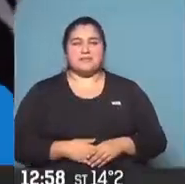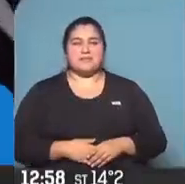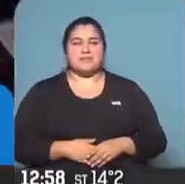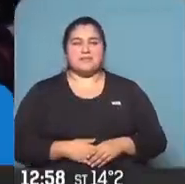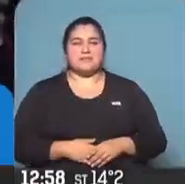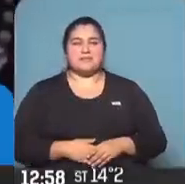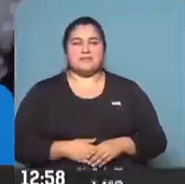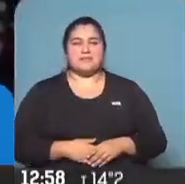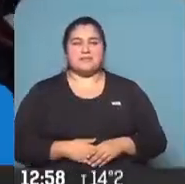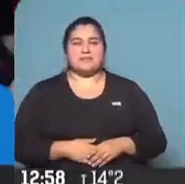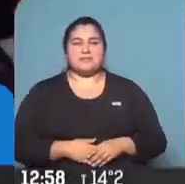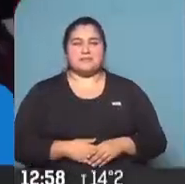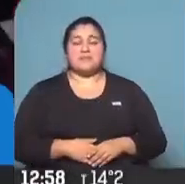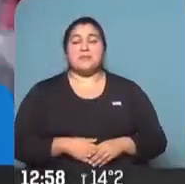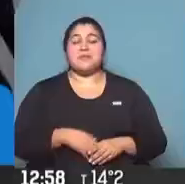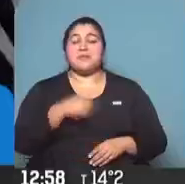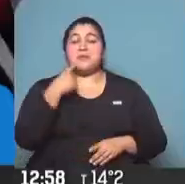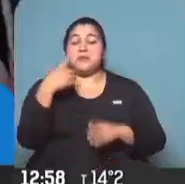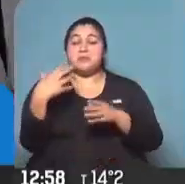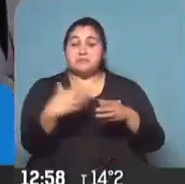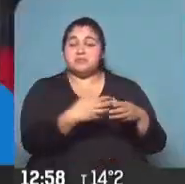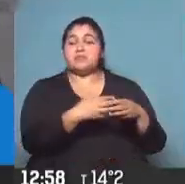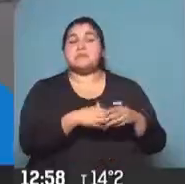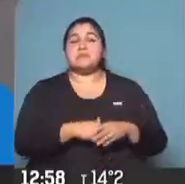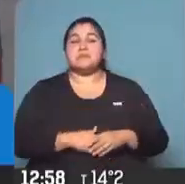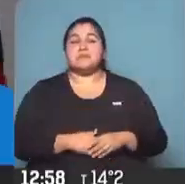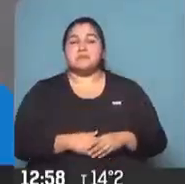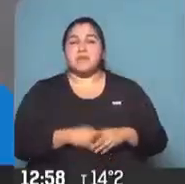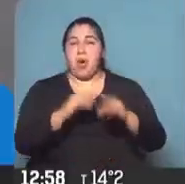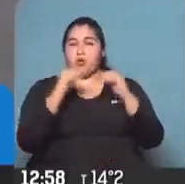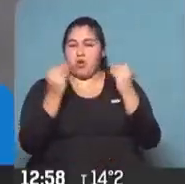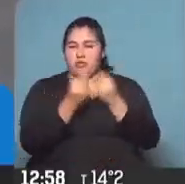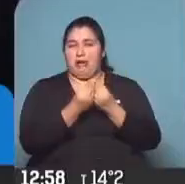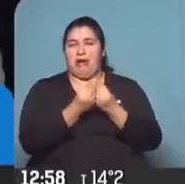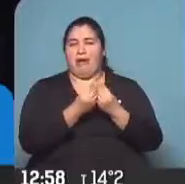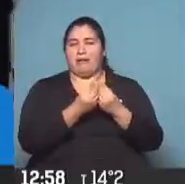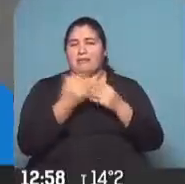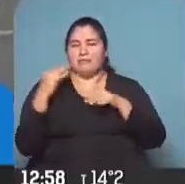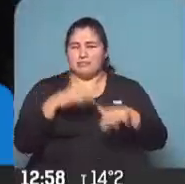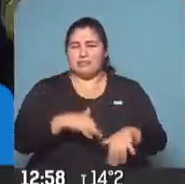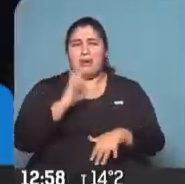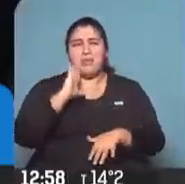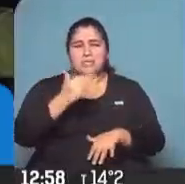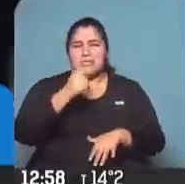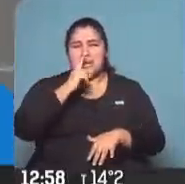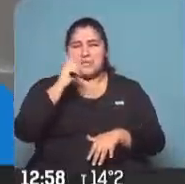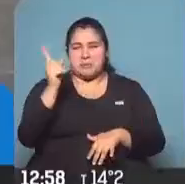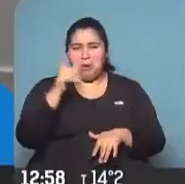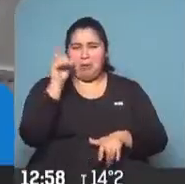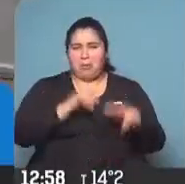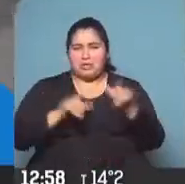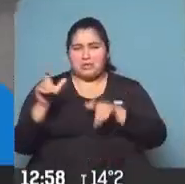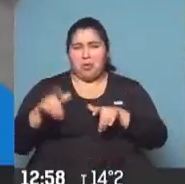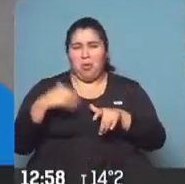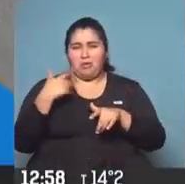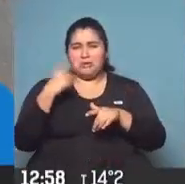hasta el presente más de 16.000 argentinos y de países hermanos han pasado